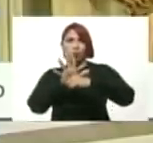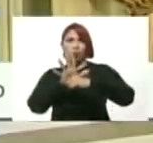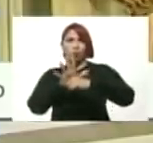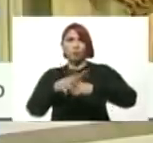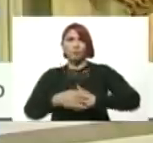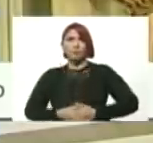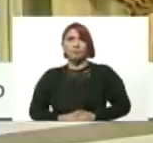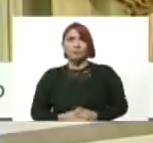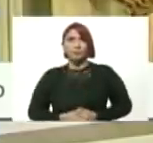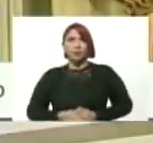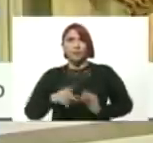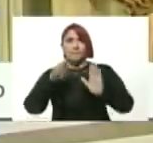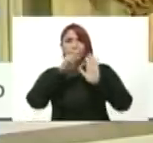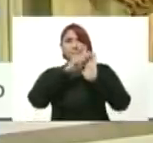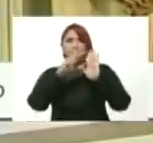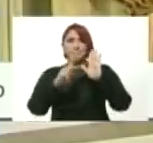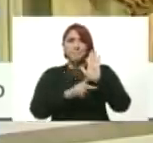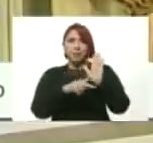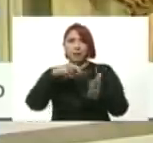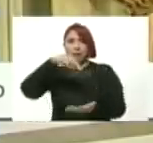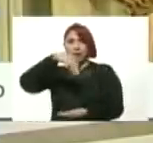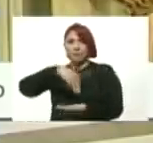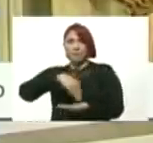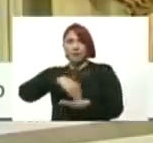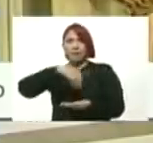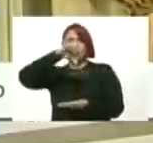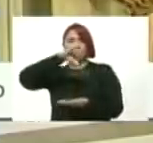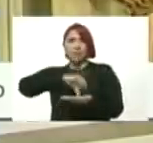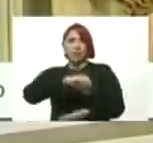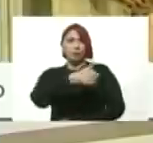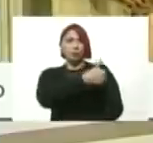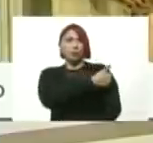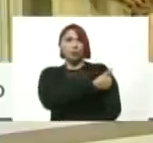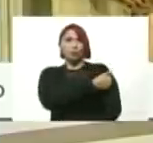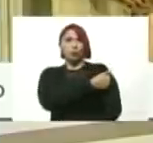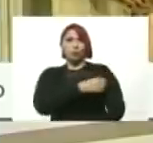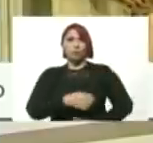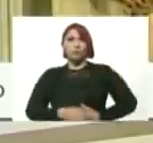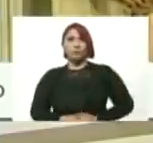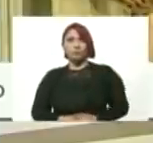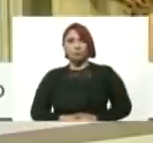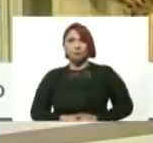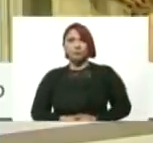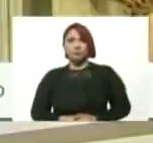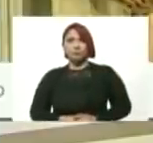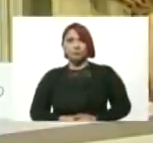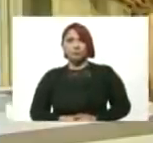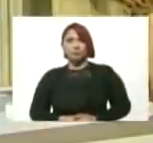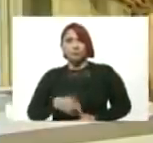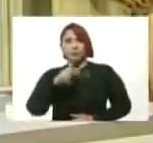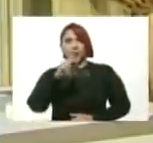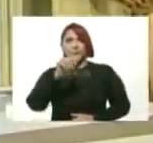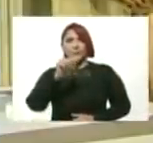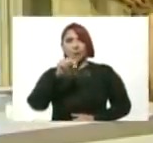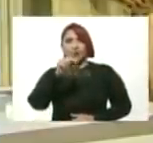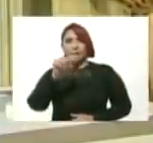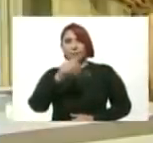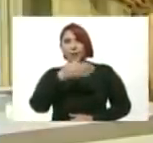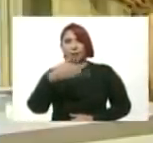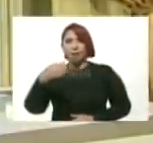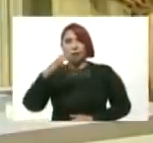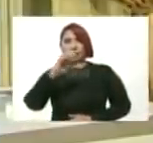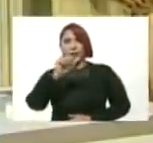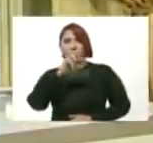parque miranda en el centro de vacunación papá carrillo en la parroquia leoncio martínez